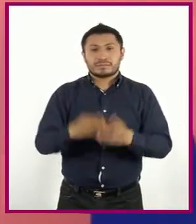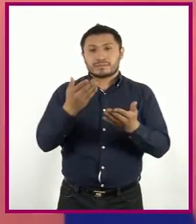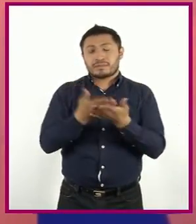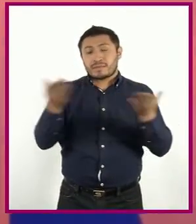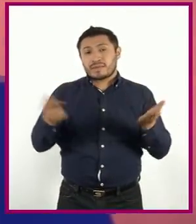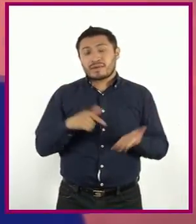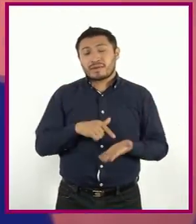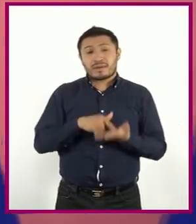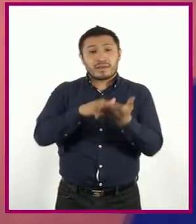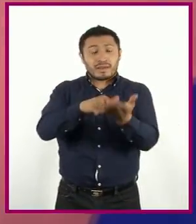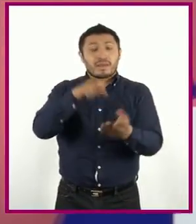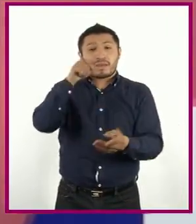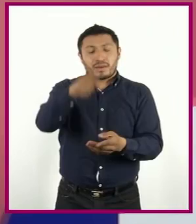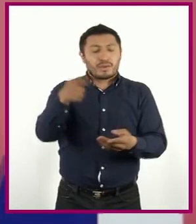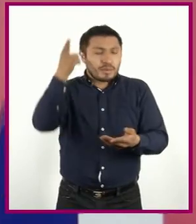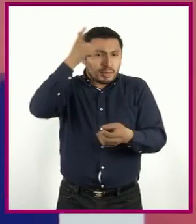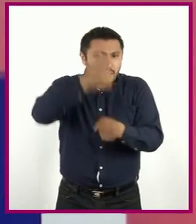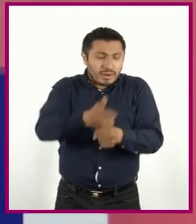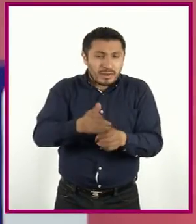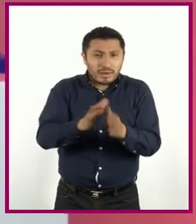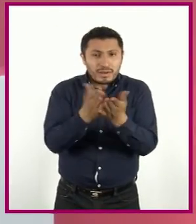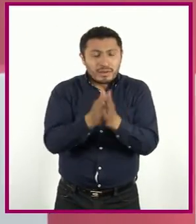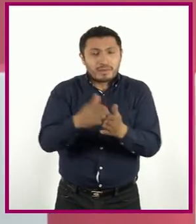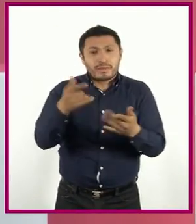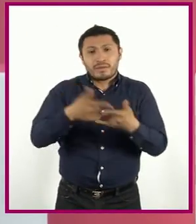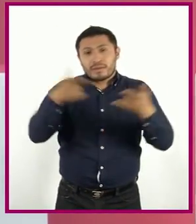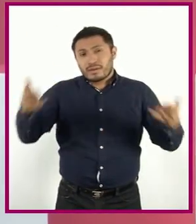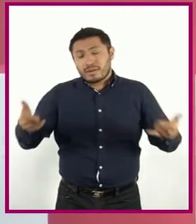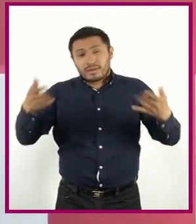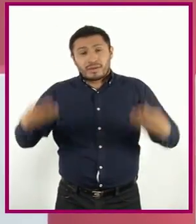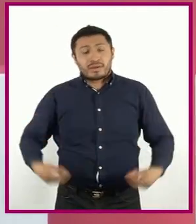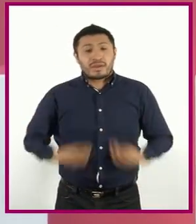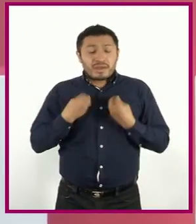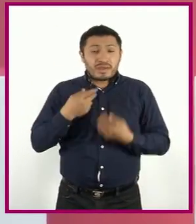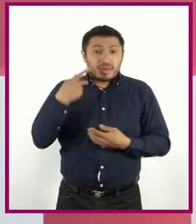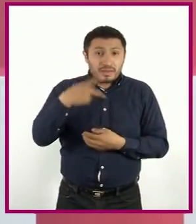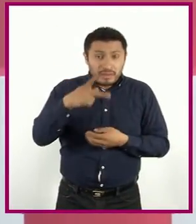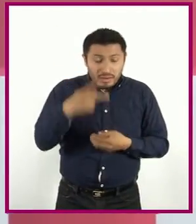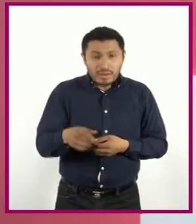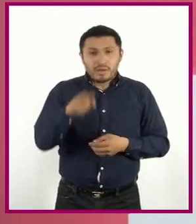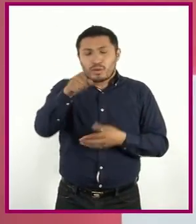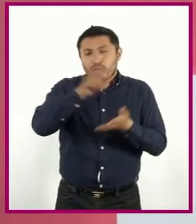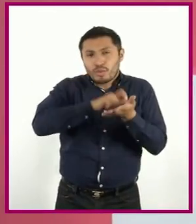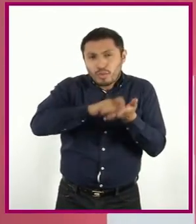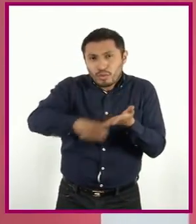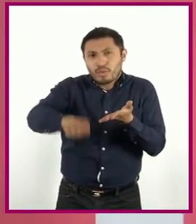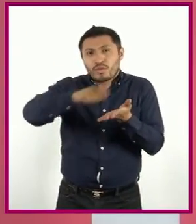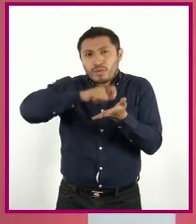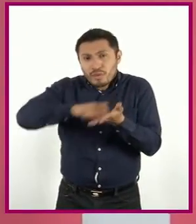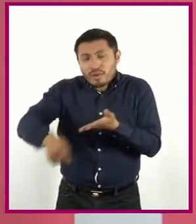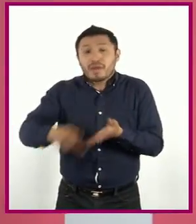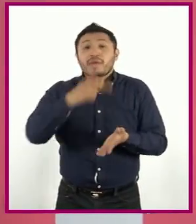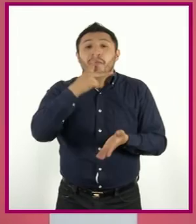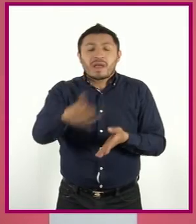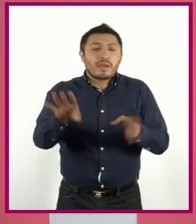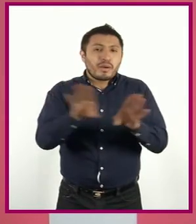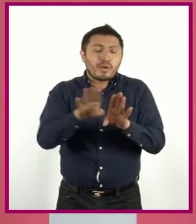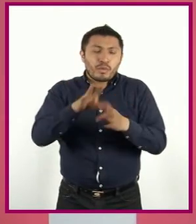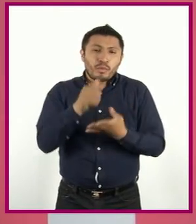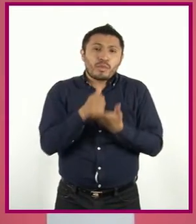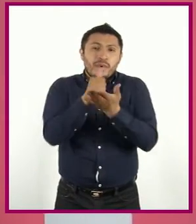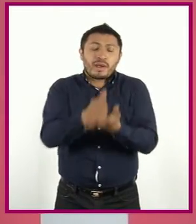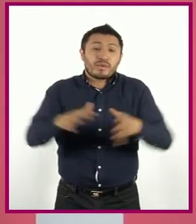de localizar en su libro de texto una autobiografía. Subrayen las palabras que ayuden a evitar la redundancia